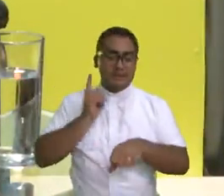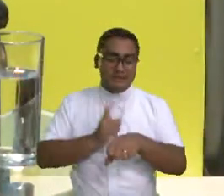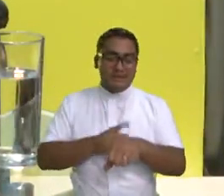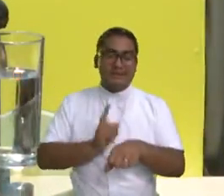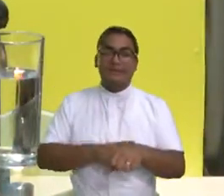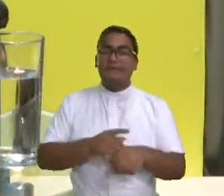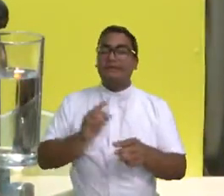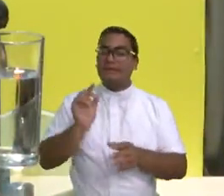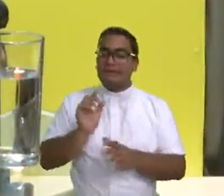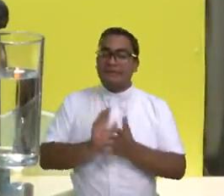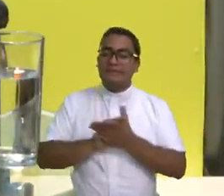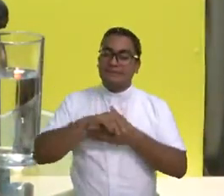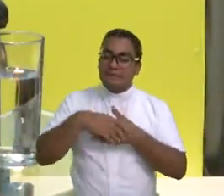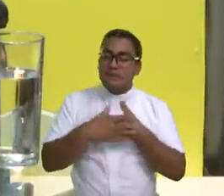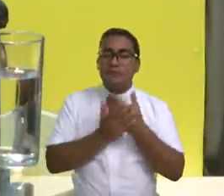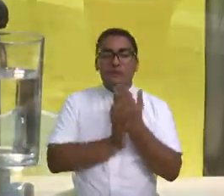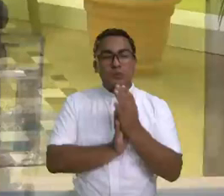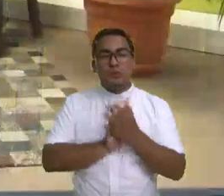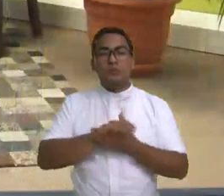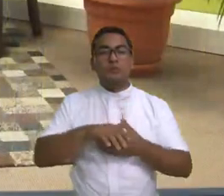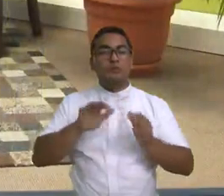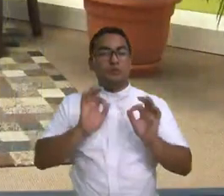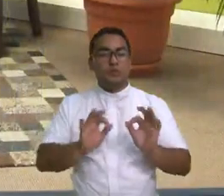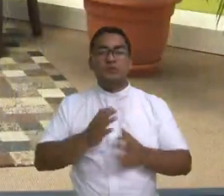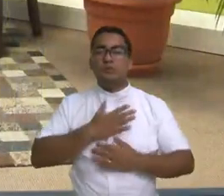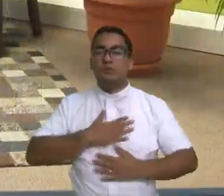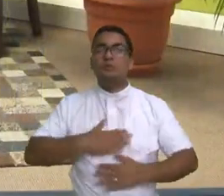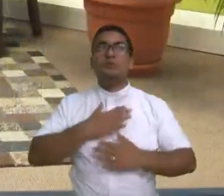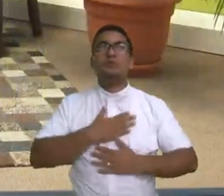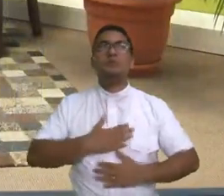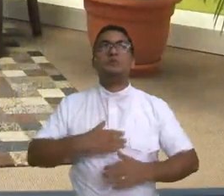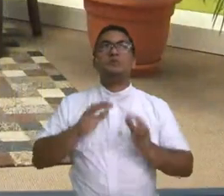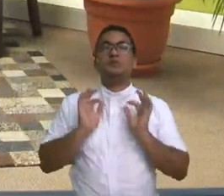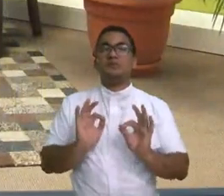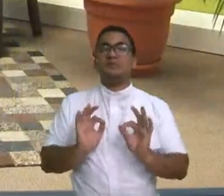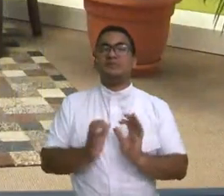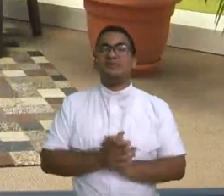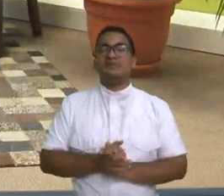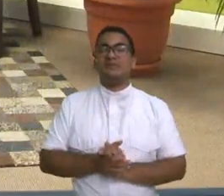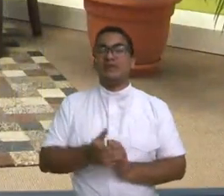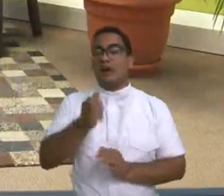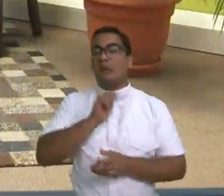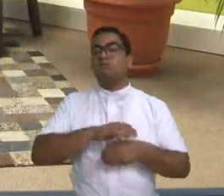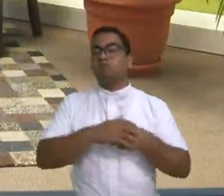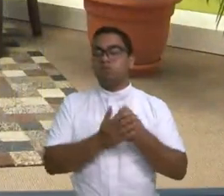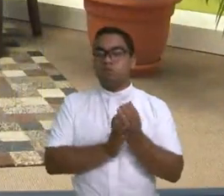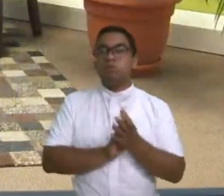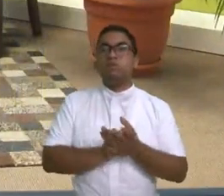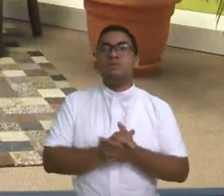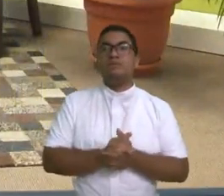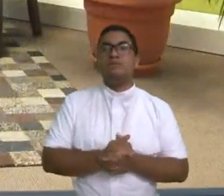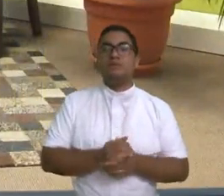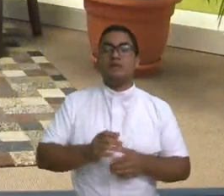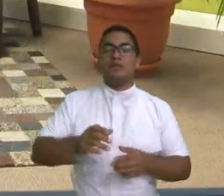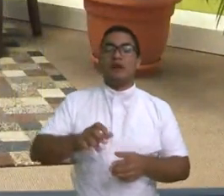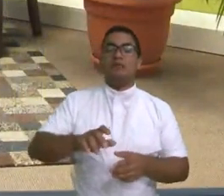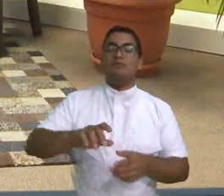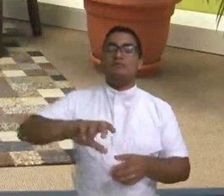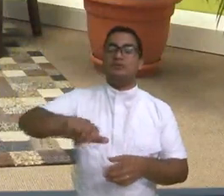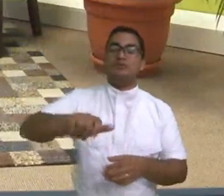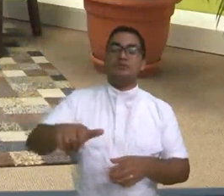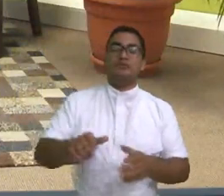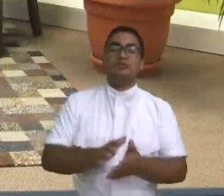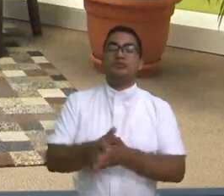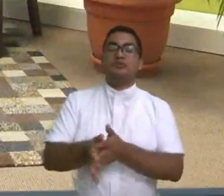para lavarse bien las manos. Así es. El lavarse las manos no simplemente es enjuagarse. Abrí el grifo y te